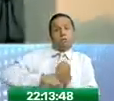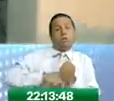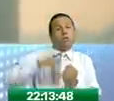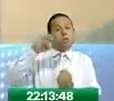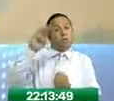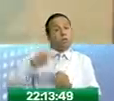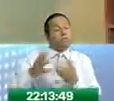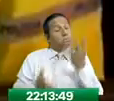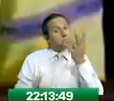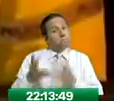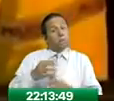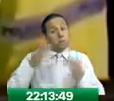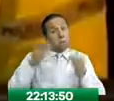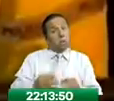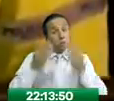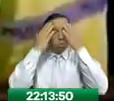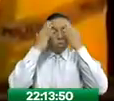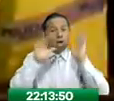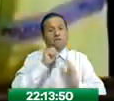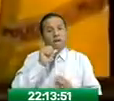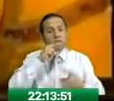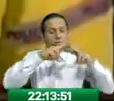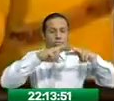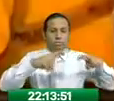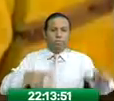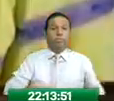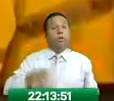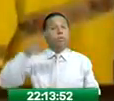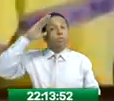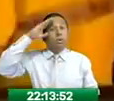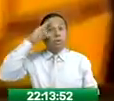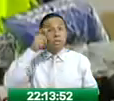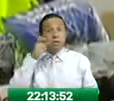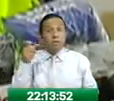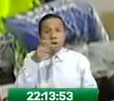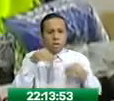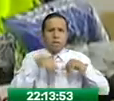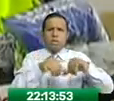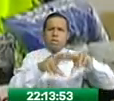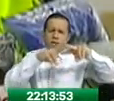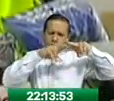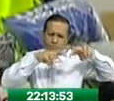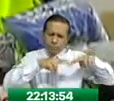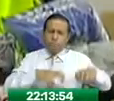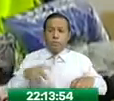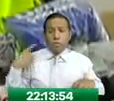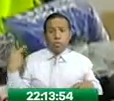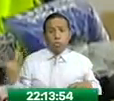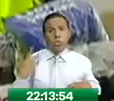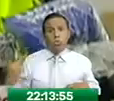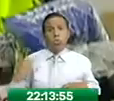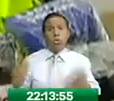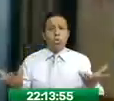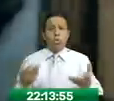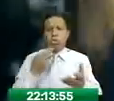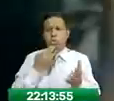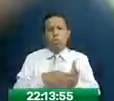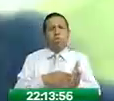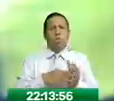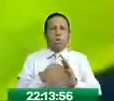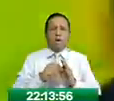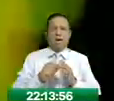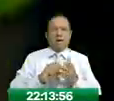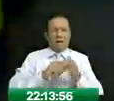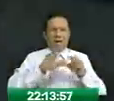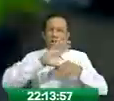tampoco avalizado. La policía y fiscalía avanzan en las investigaciones. Estamos en coordinaciones con Servicio Nacional de Aduana y